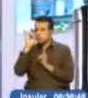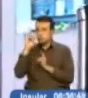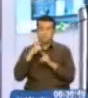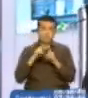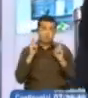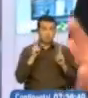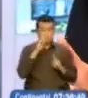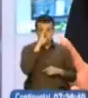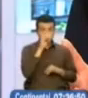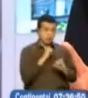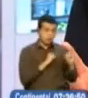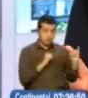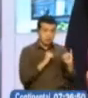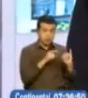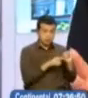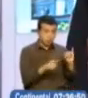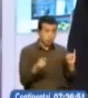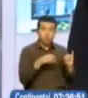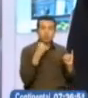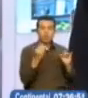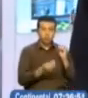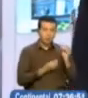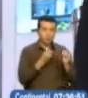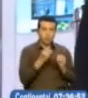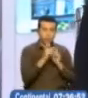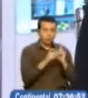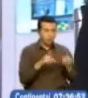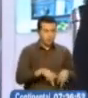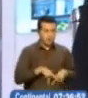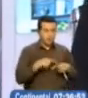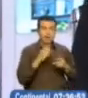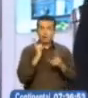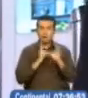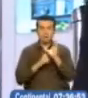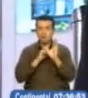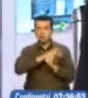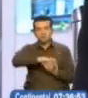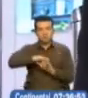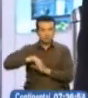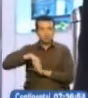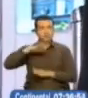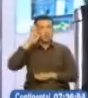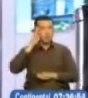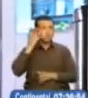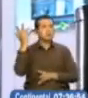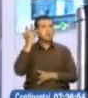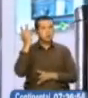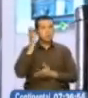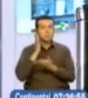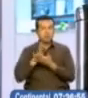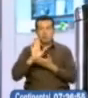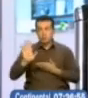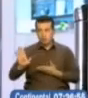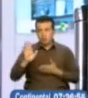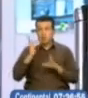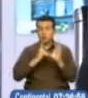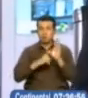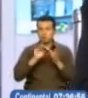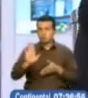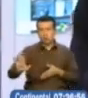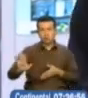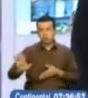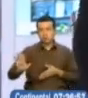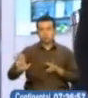las izquierdas es salir de eso y es recuperar la vida humana por fuera del capital. Y eso significa irle restringiendo los espacios que el capital